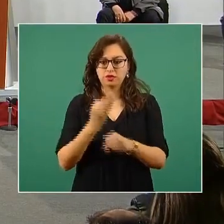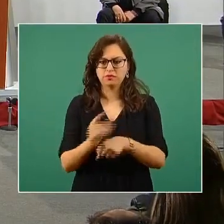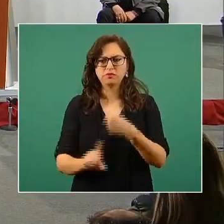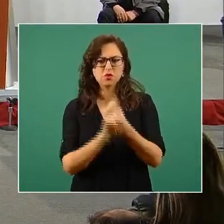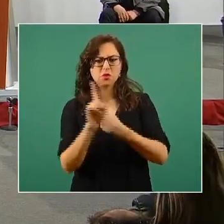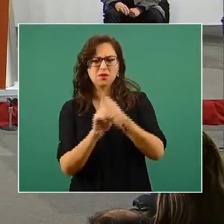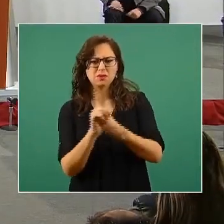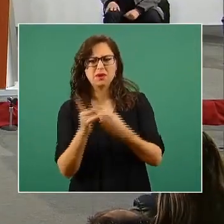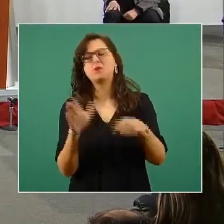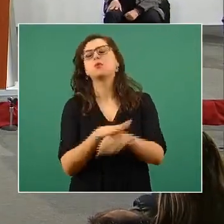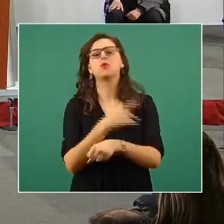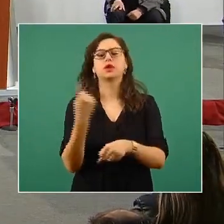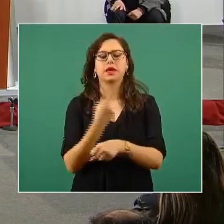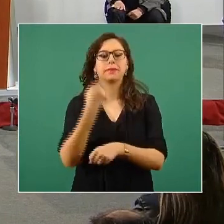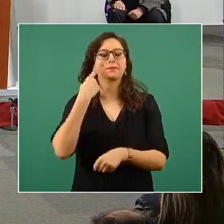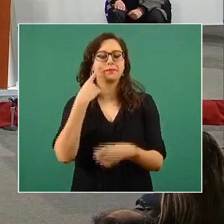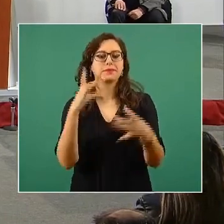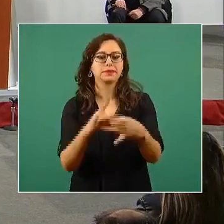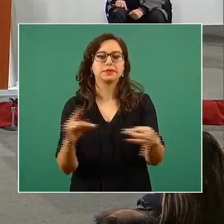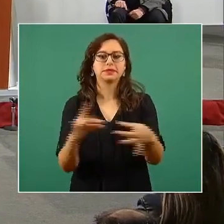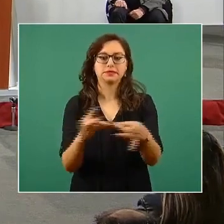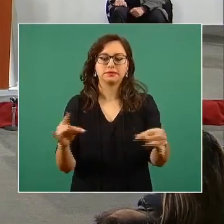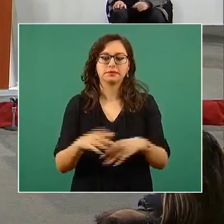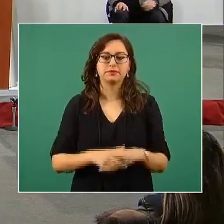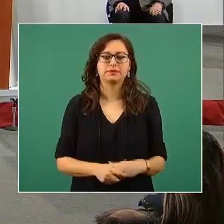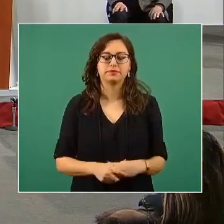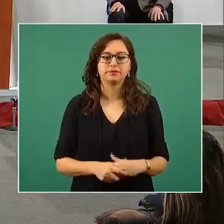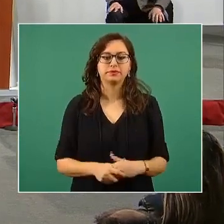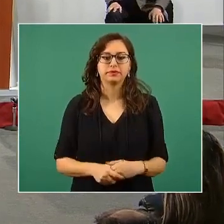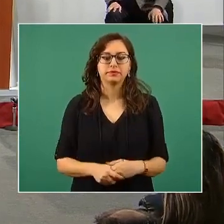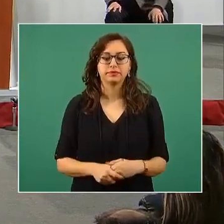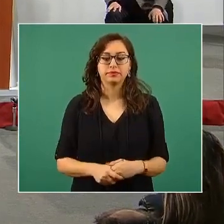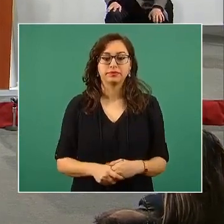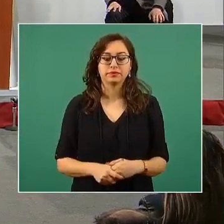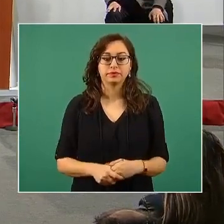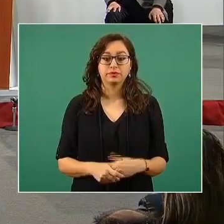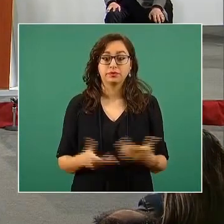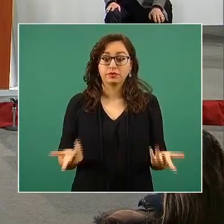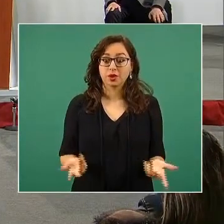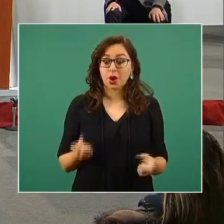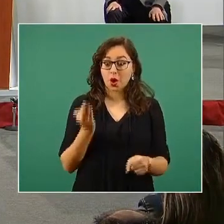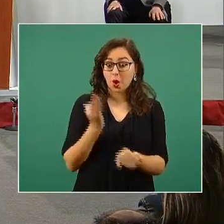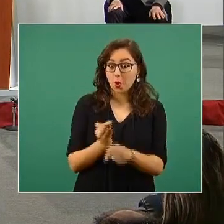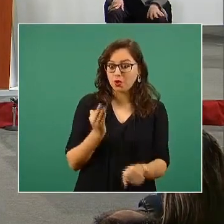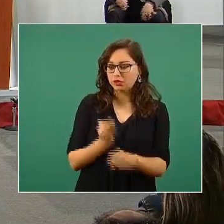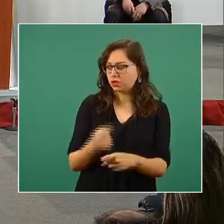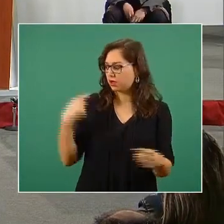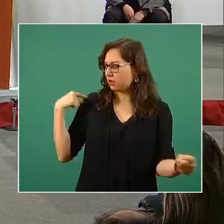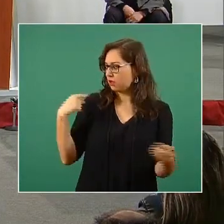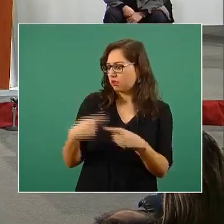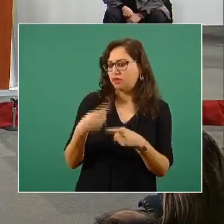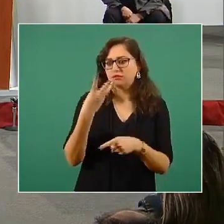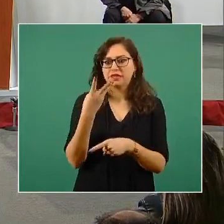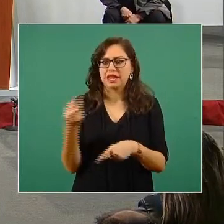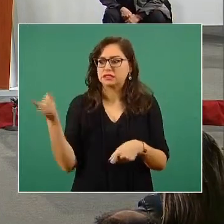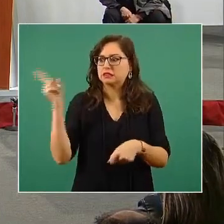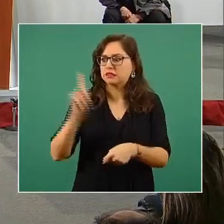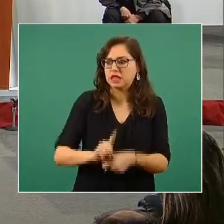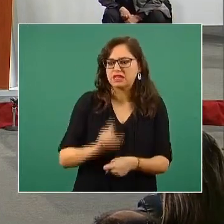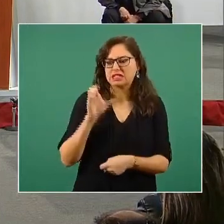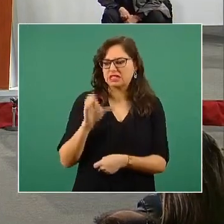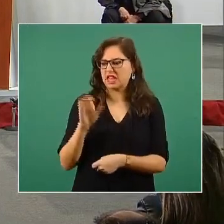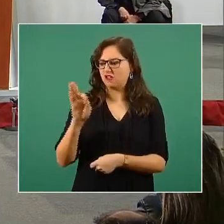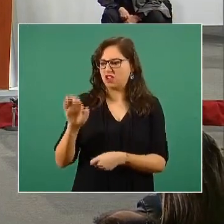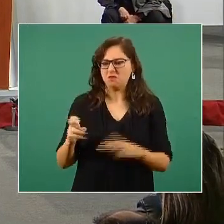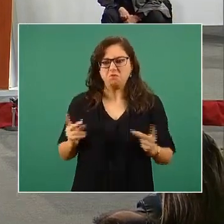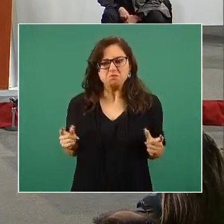a la siguiente. Primero, los antecedentes. ¿Por qué es una hazaña lo que se ha hecho en estos pocos días? Porque